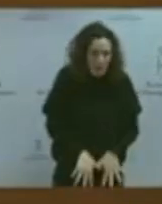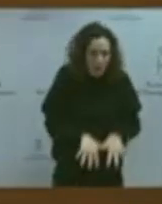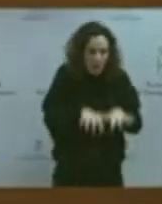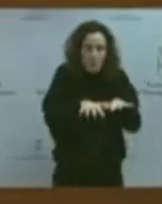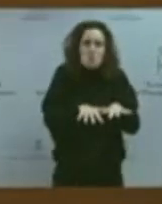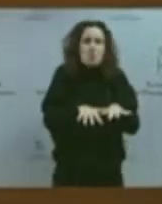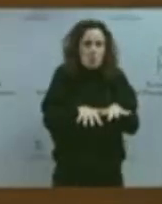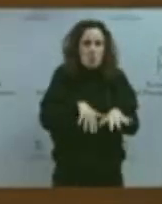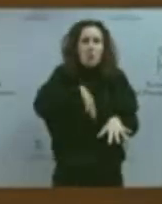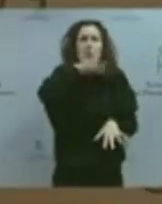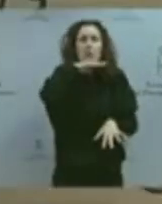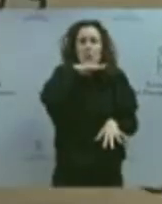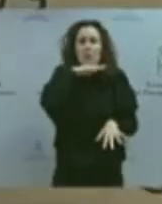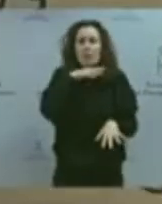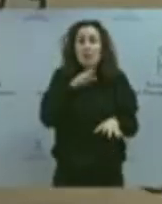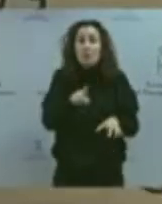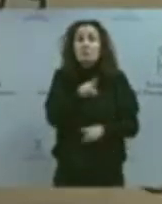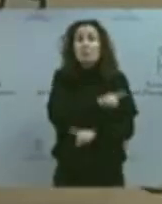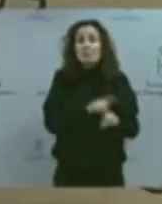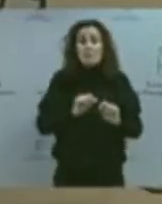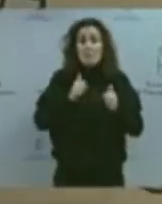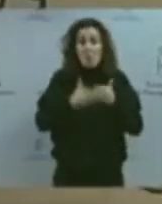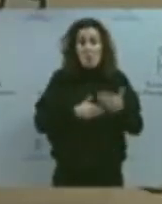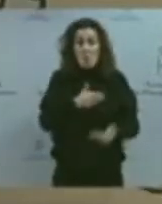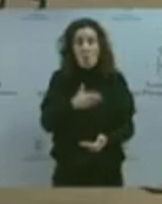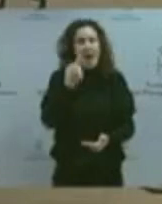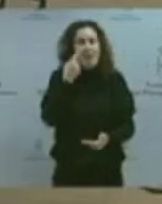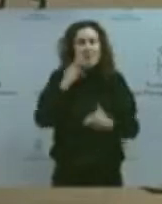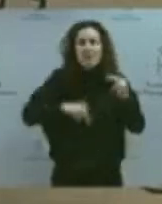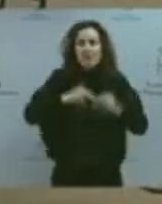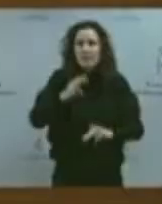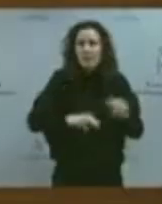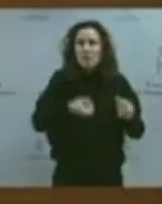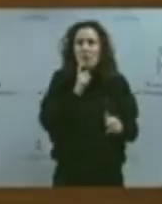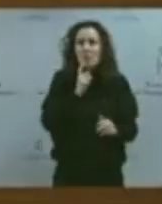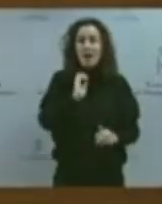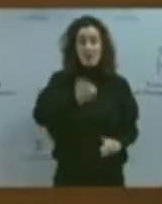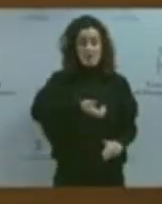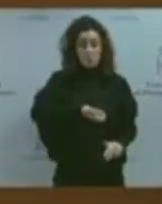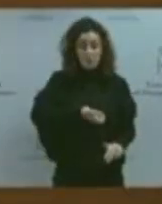ver cómo se acometían las obras. Es el ayuntamiento quien va a realizar.